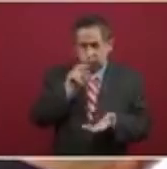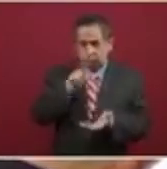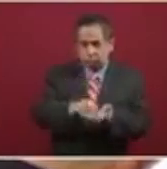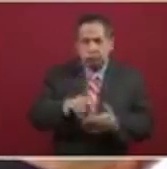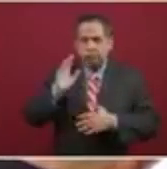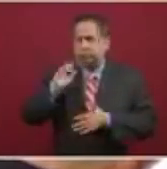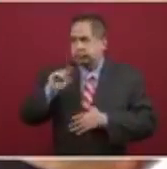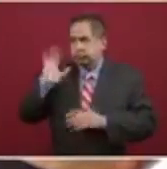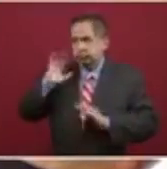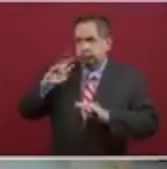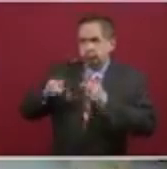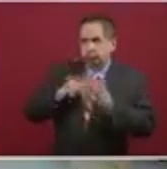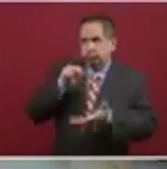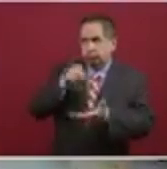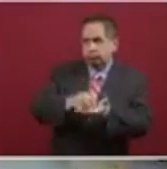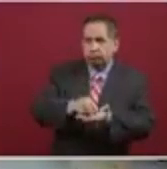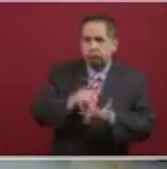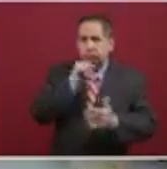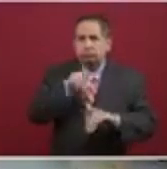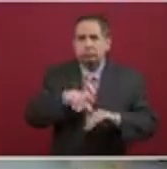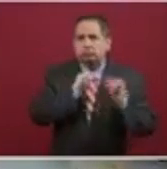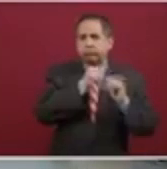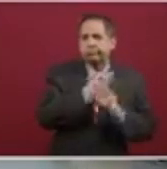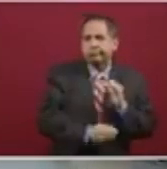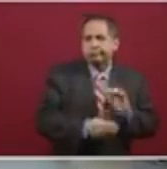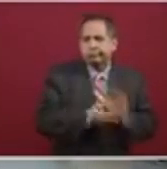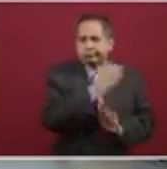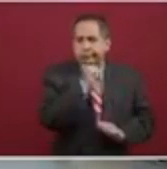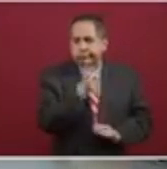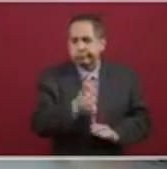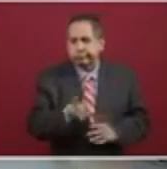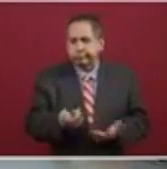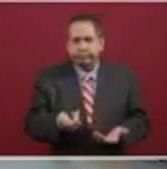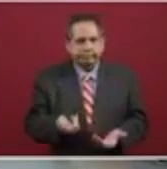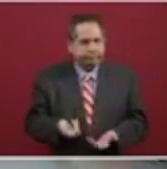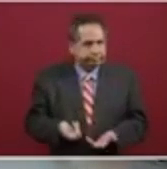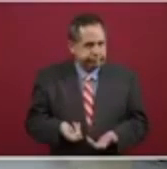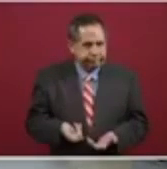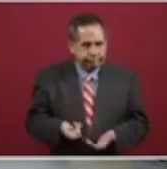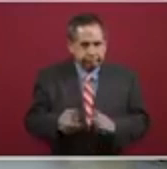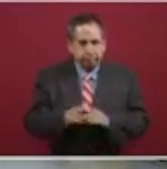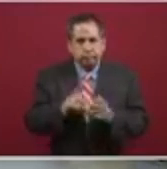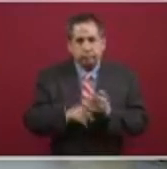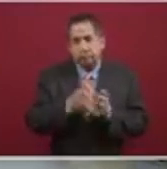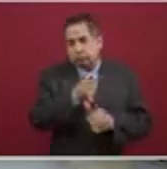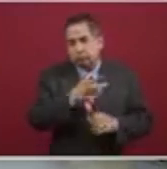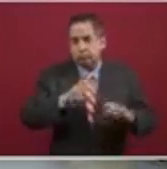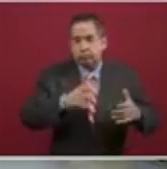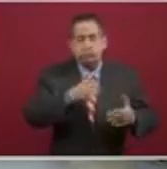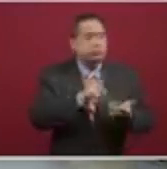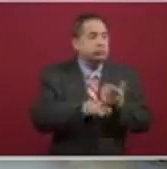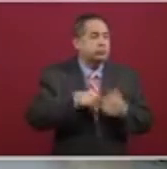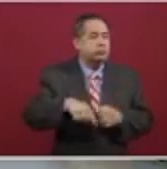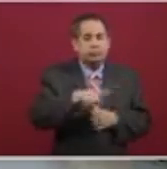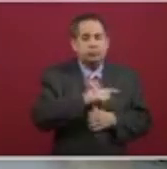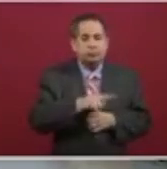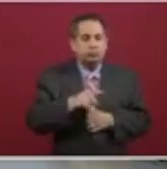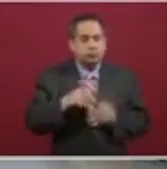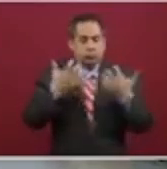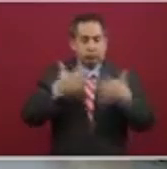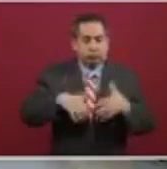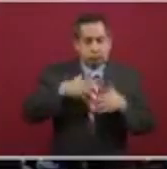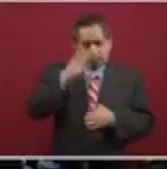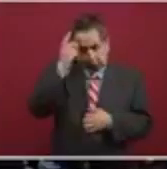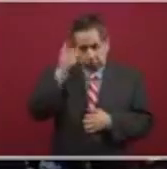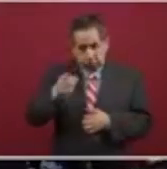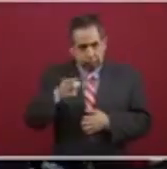están comprometiéndose a desarrollar. Y se lo dicen que finalmente no son los empresarios los que les